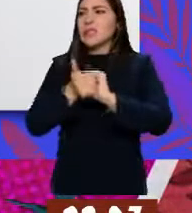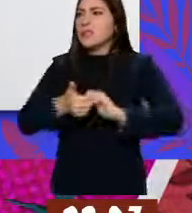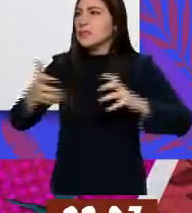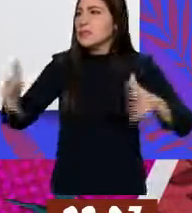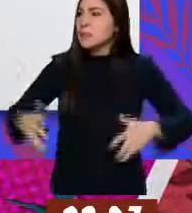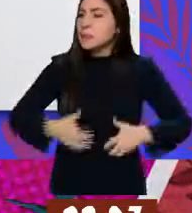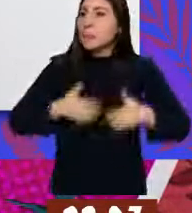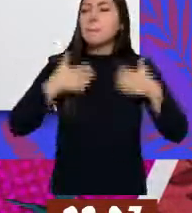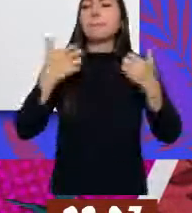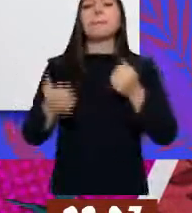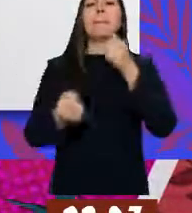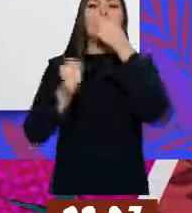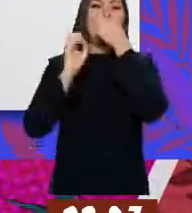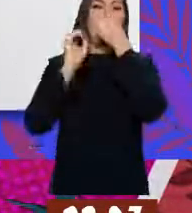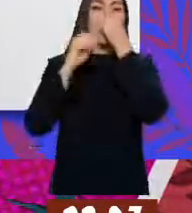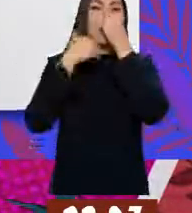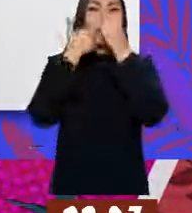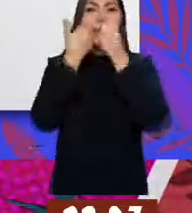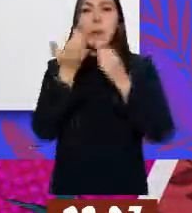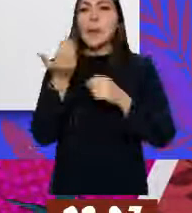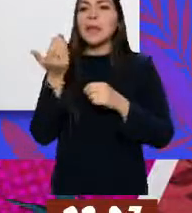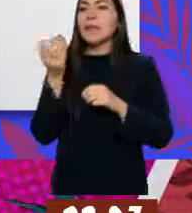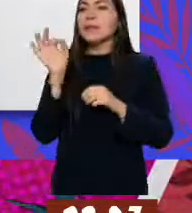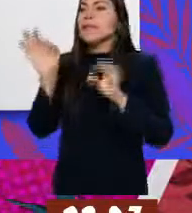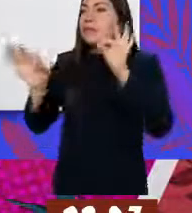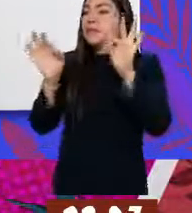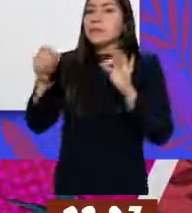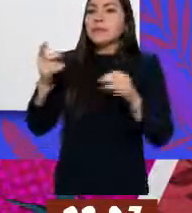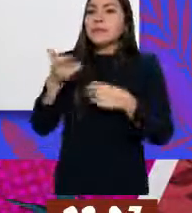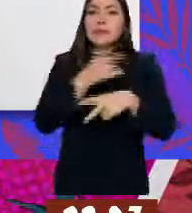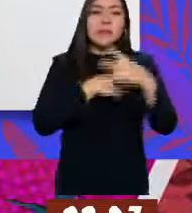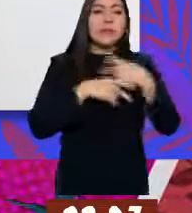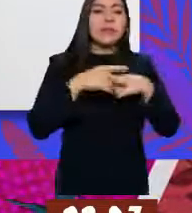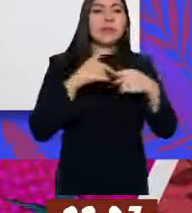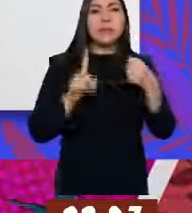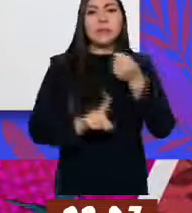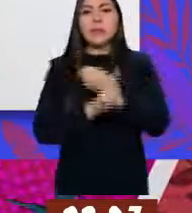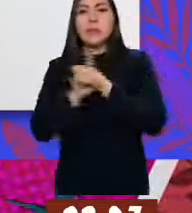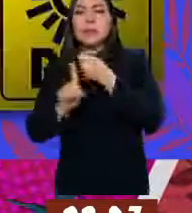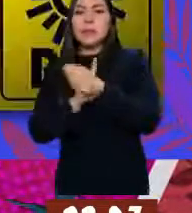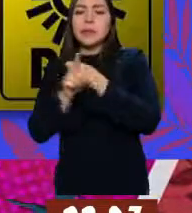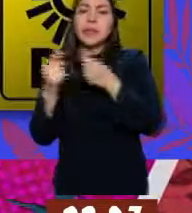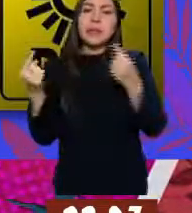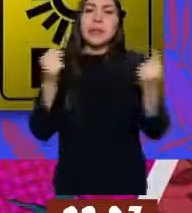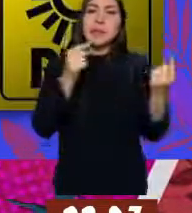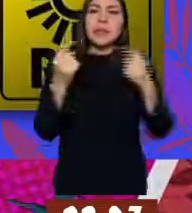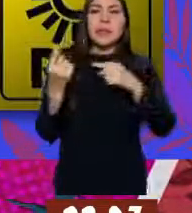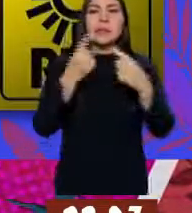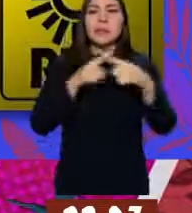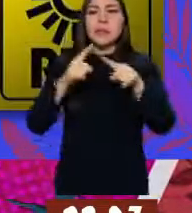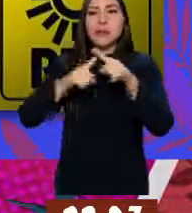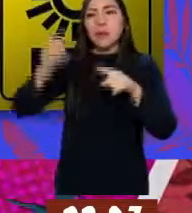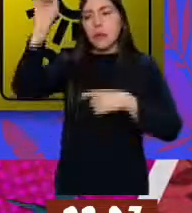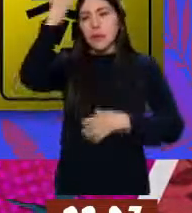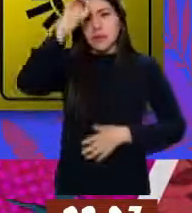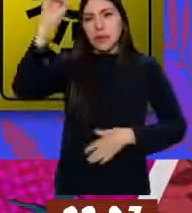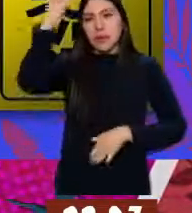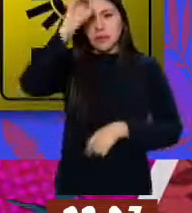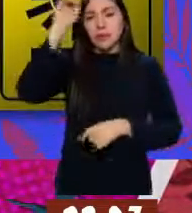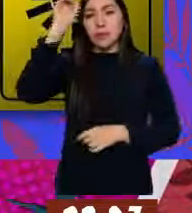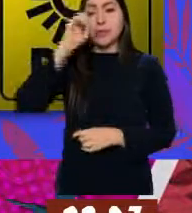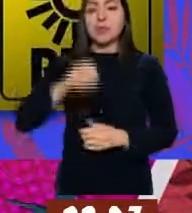el generar conflicto de alguna manera entre diferentes puntos de vista y sobre